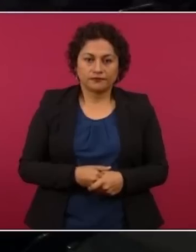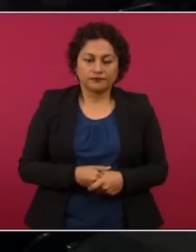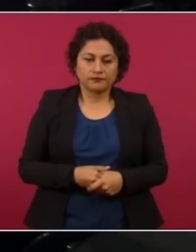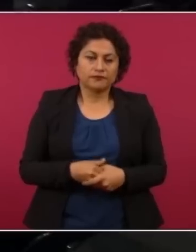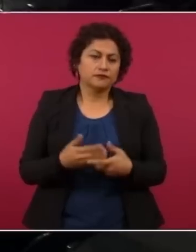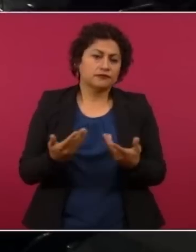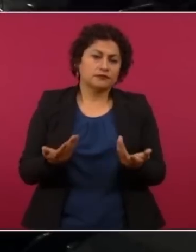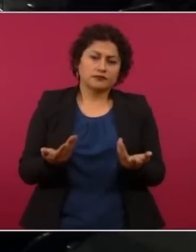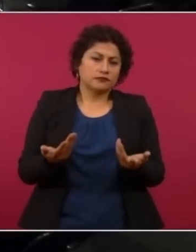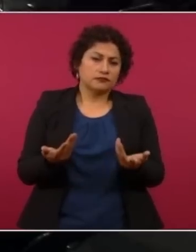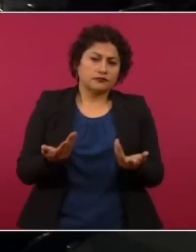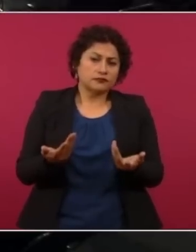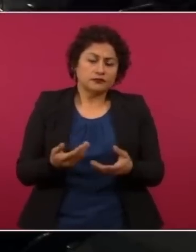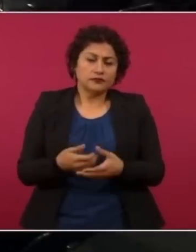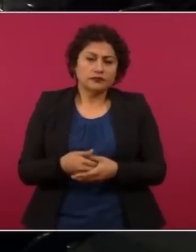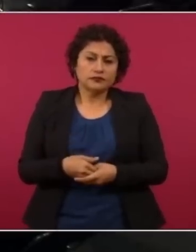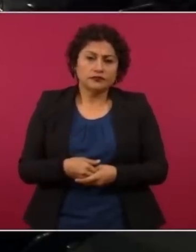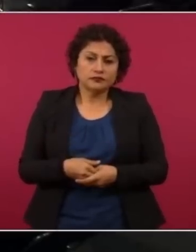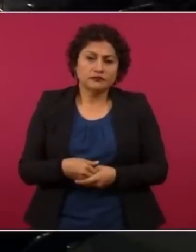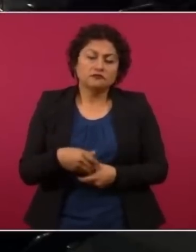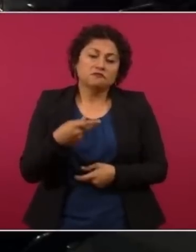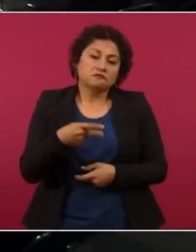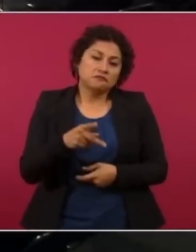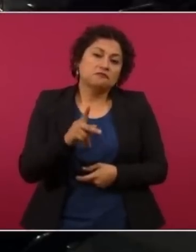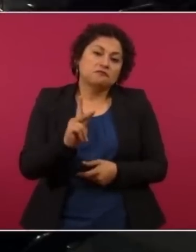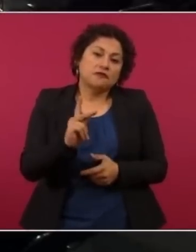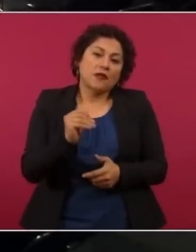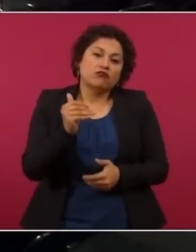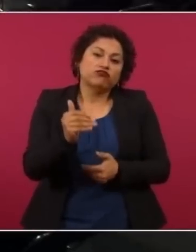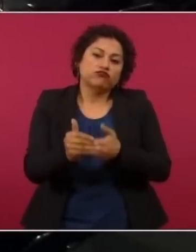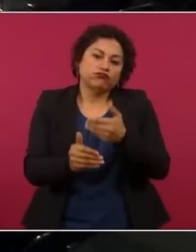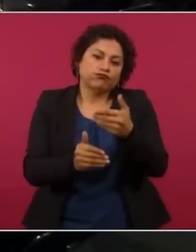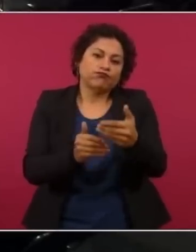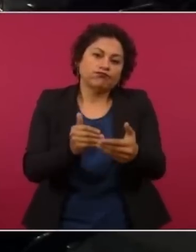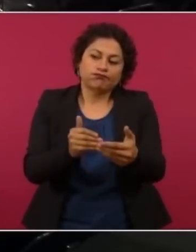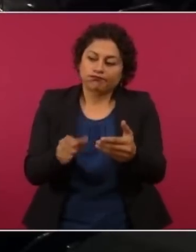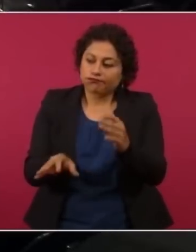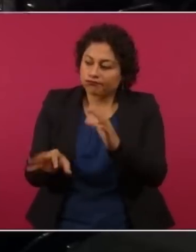Pero a lo mejor les va a llevar tiempo. Vamos a seguir.